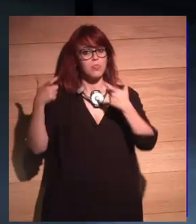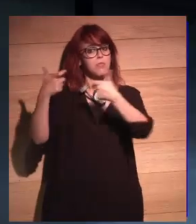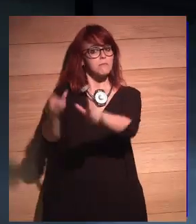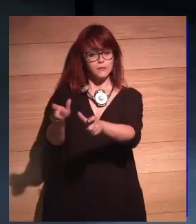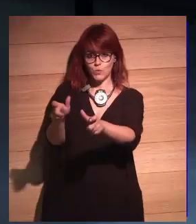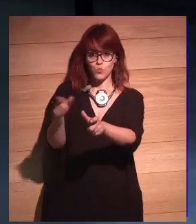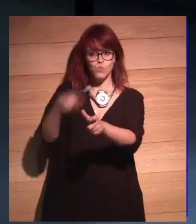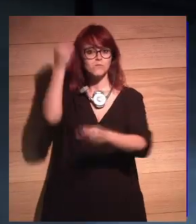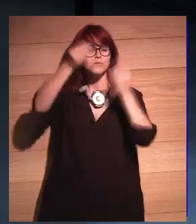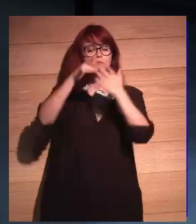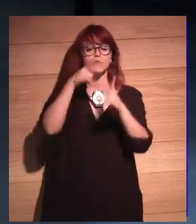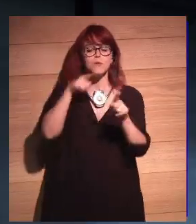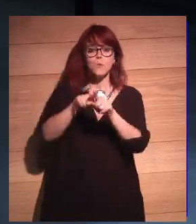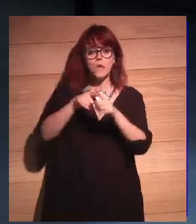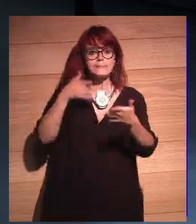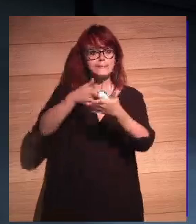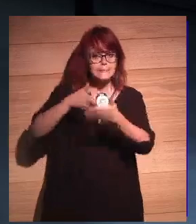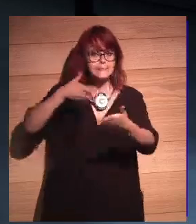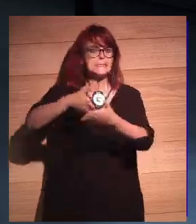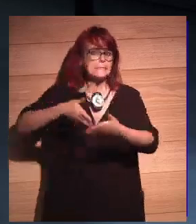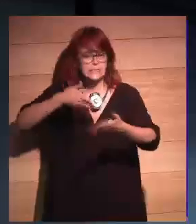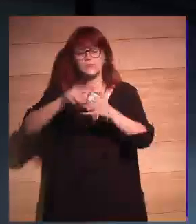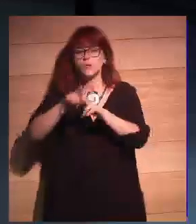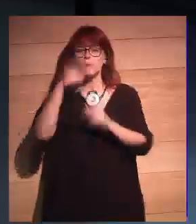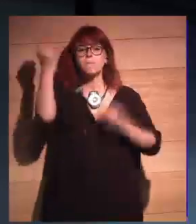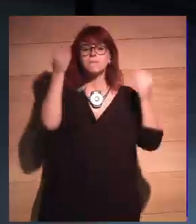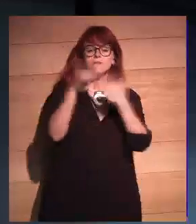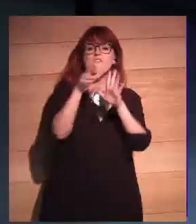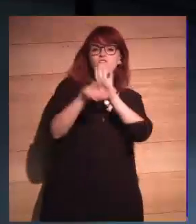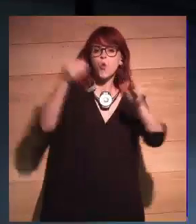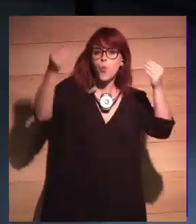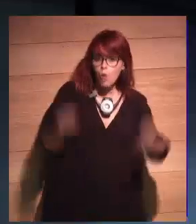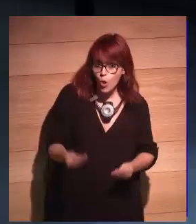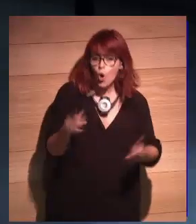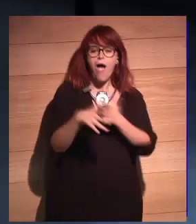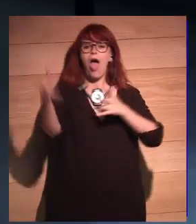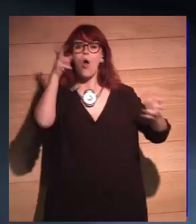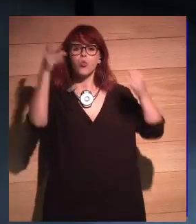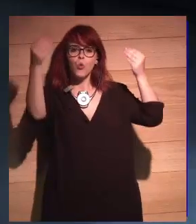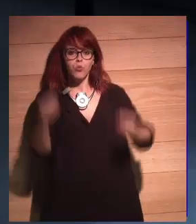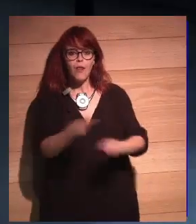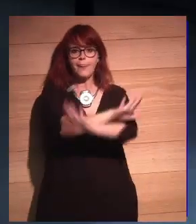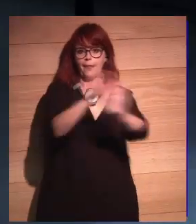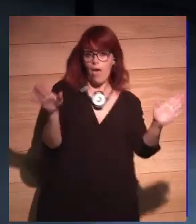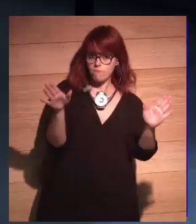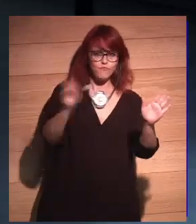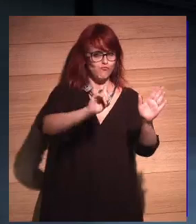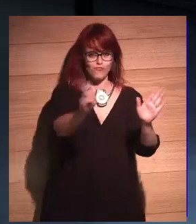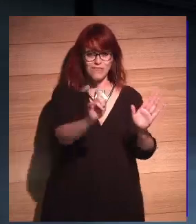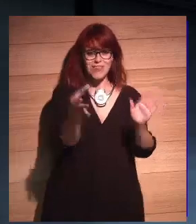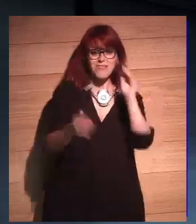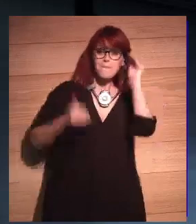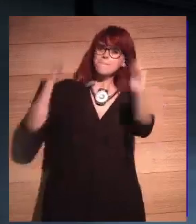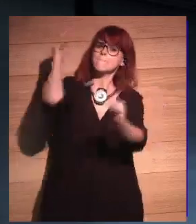que estamos muy atascados en la idea de que tiene que ser un buen vídeo, un buen audio y ya está. No, hay